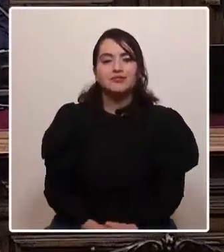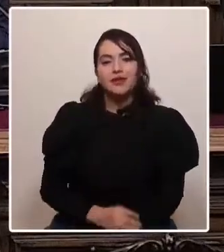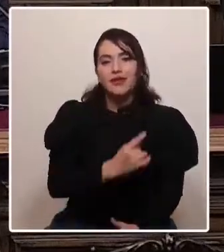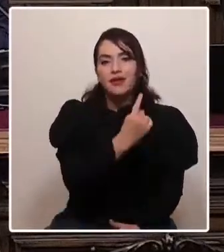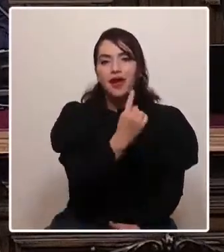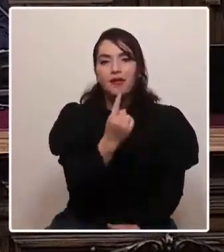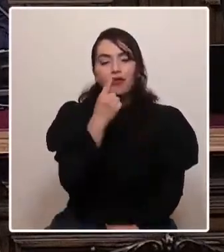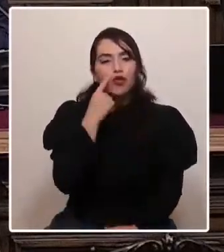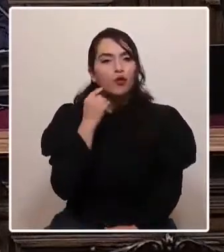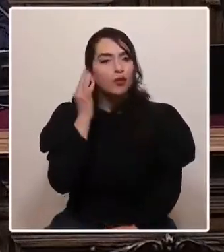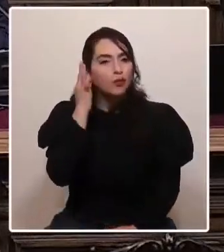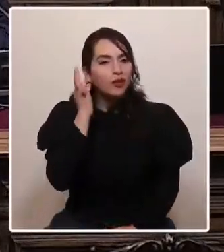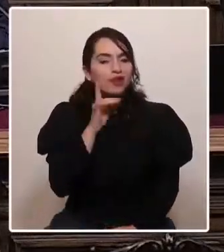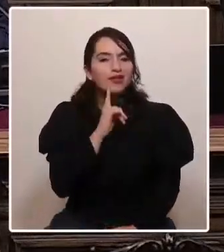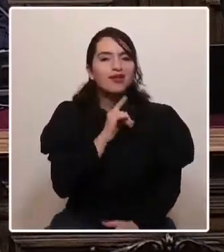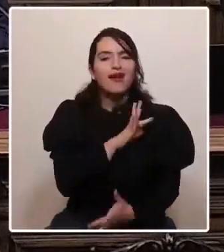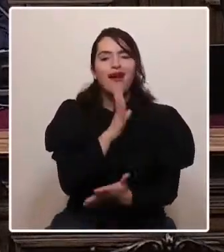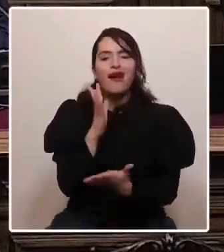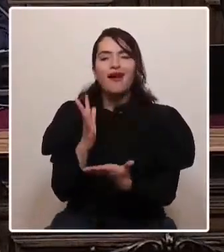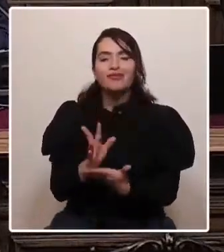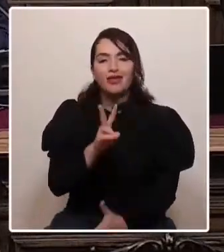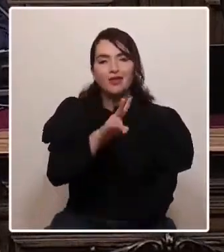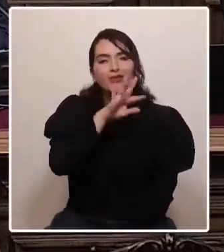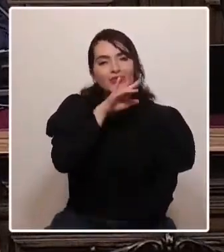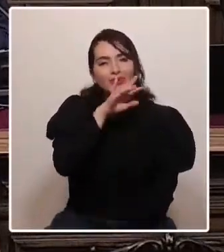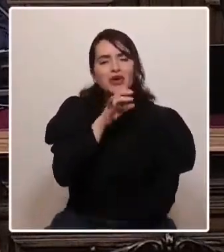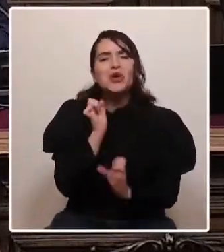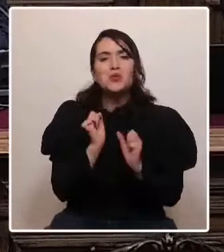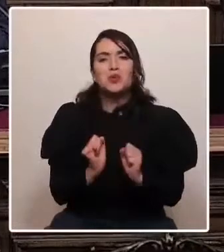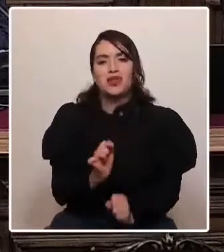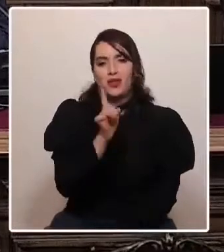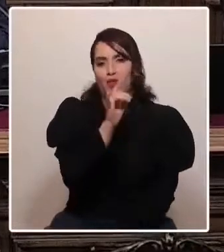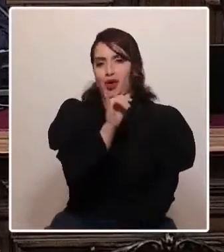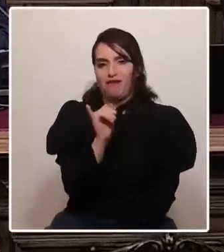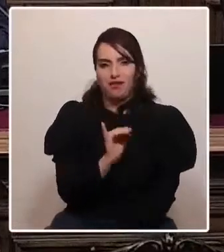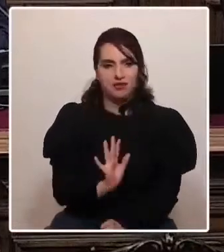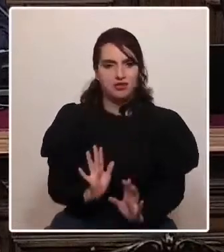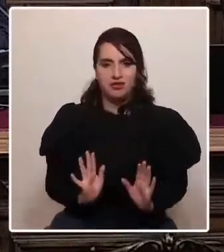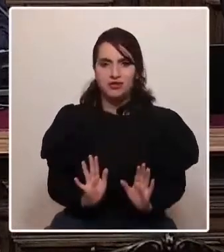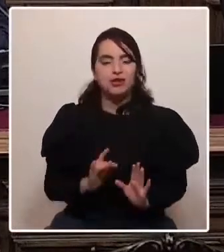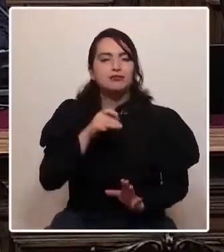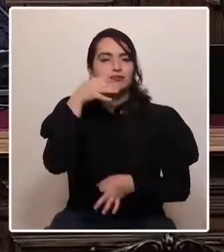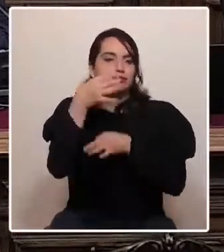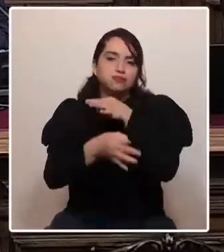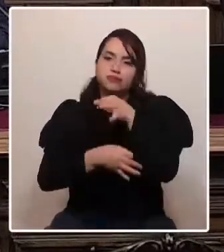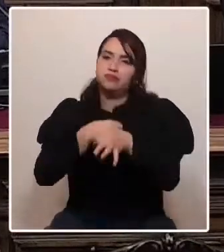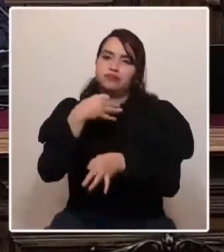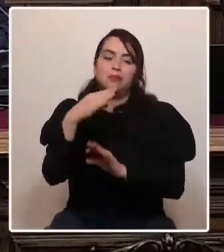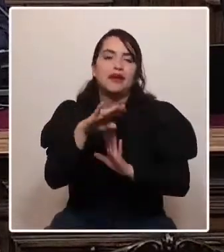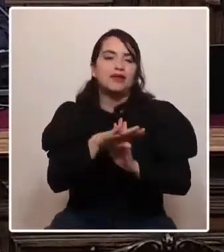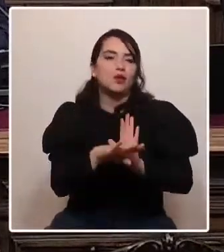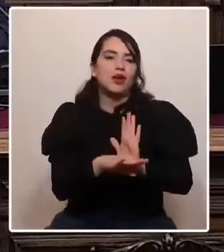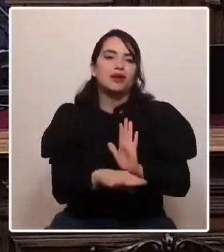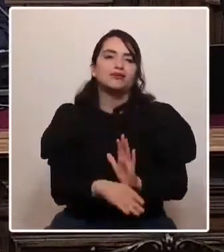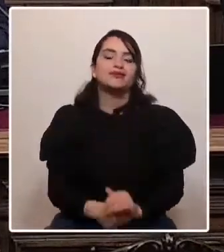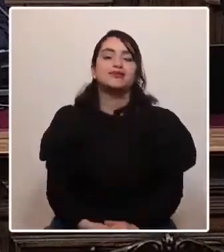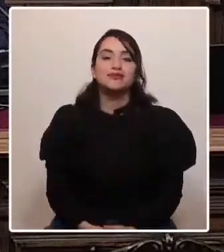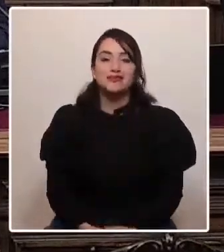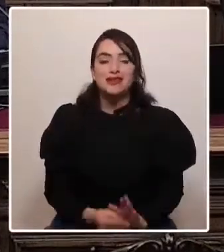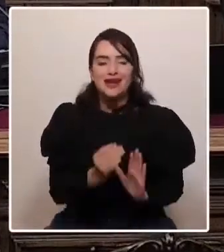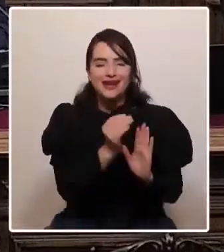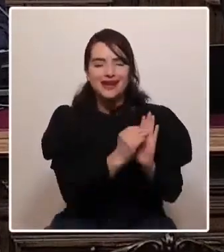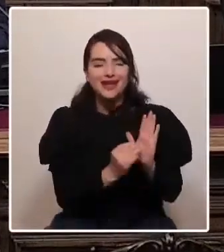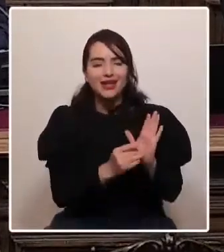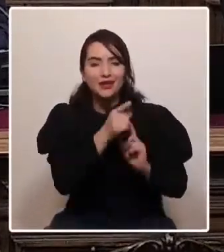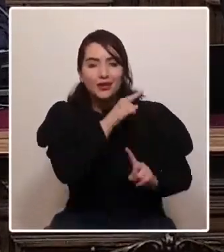convencional dispondrá de hasta 2 minutos y podrá intervenir una sola vez en el debate particular. Para efectos del registro histórico